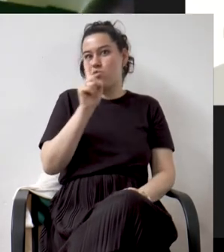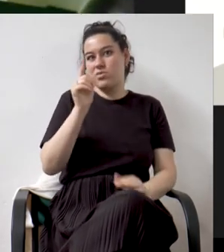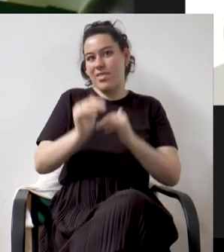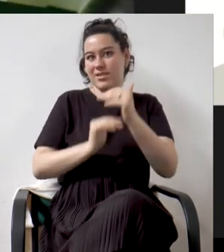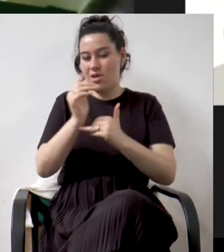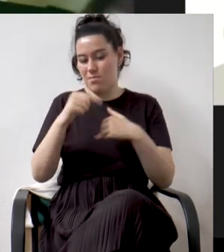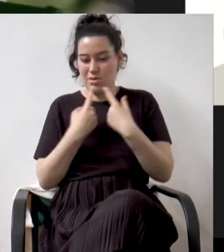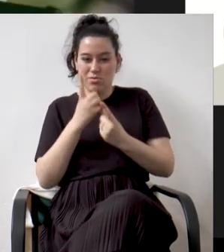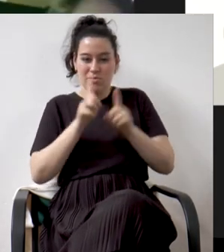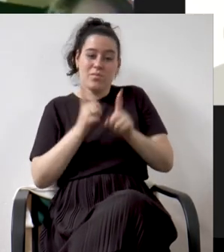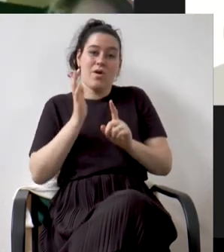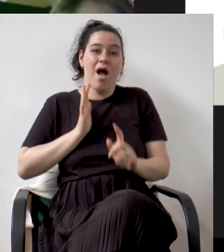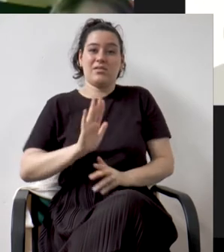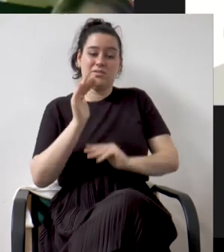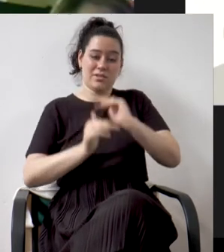hecho es lo que son.